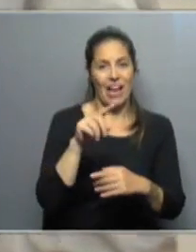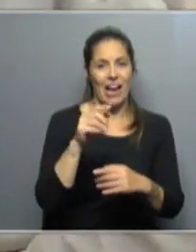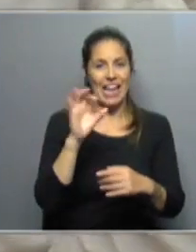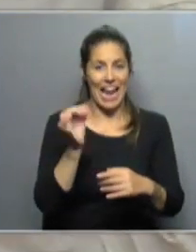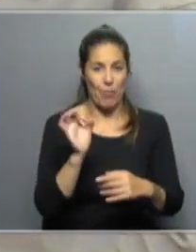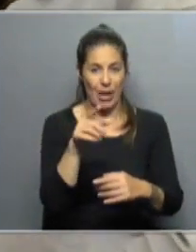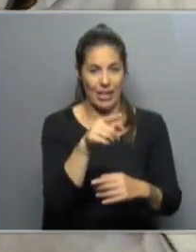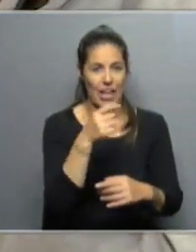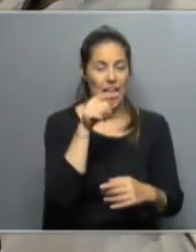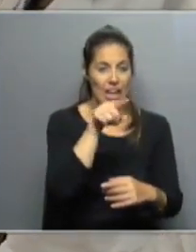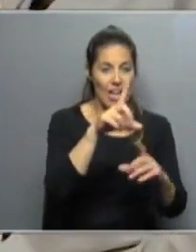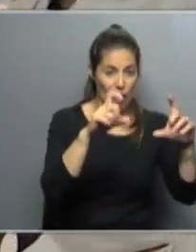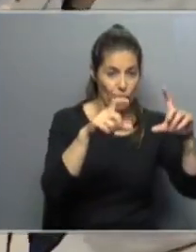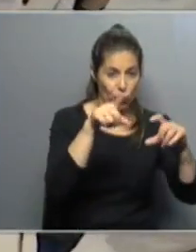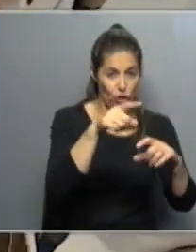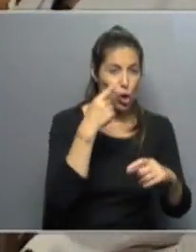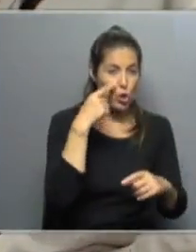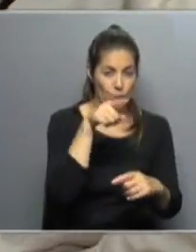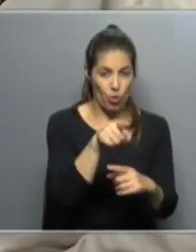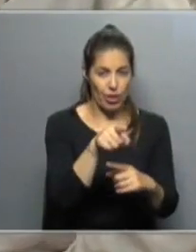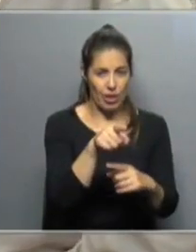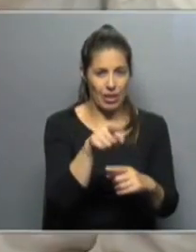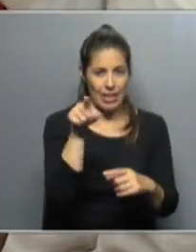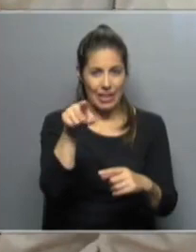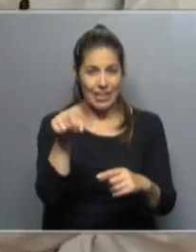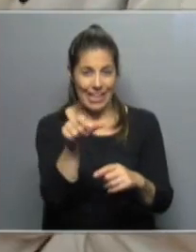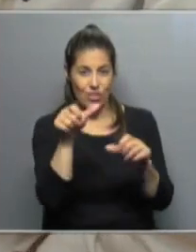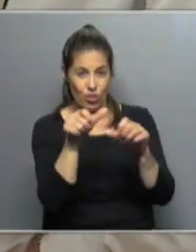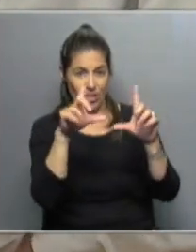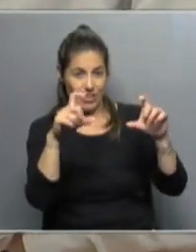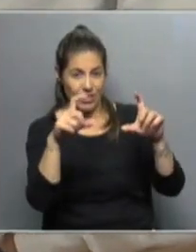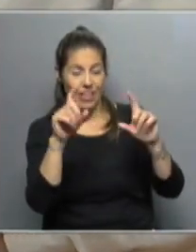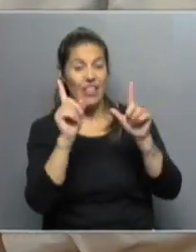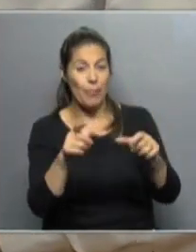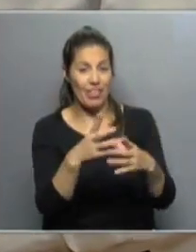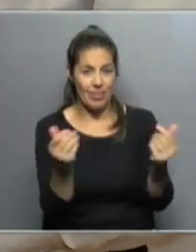que nosotros conocimos de Washington, la sacó ella, que también es